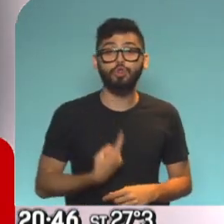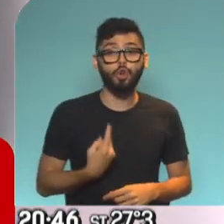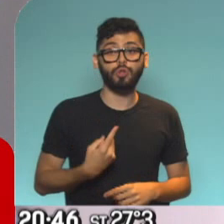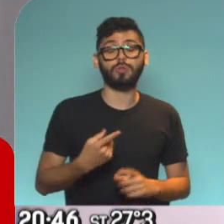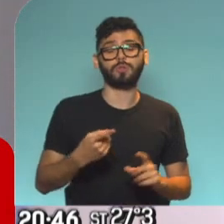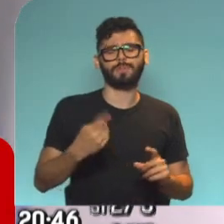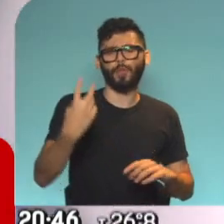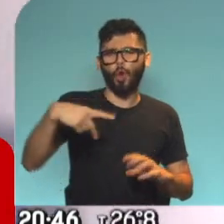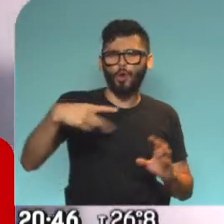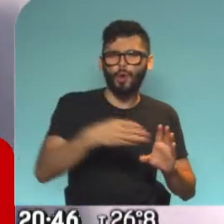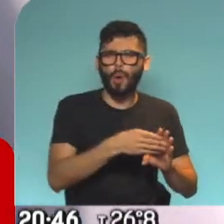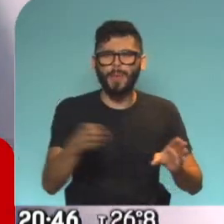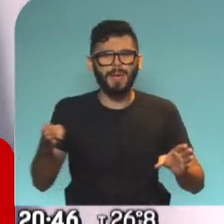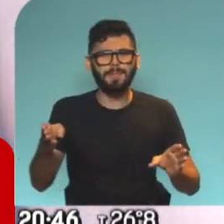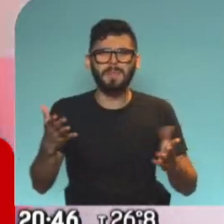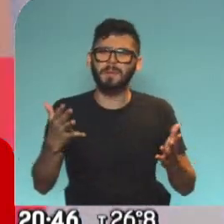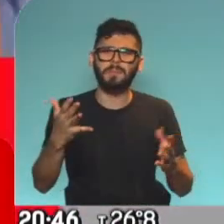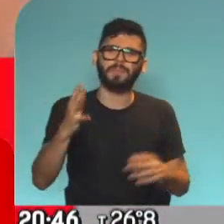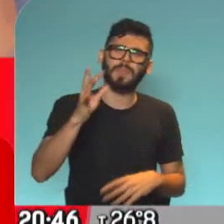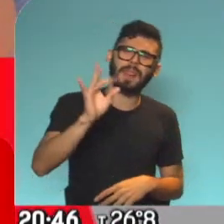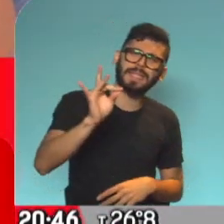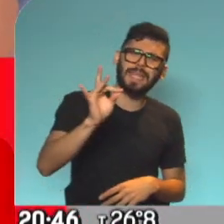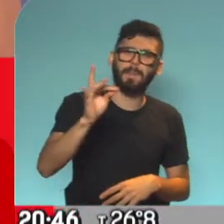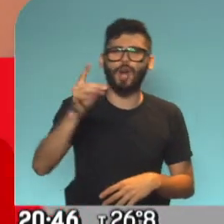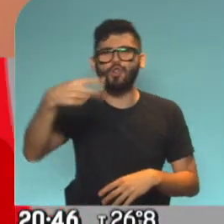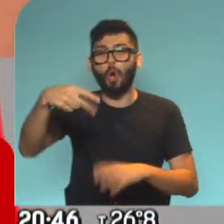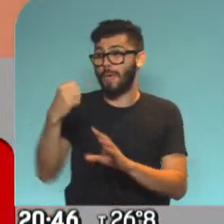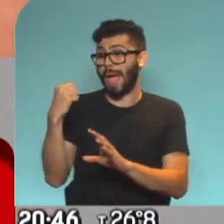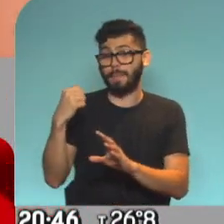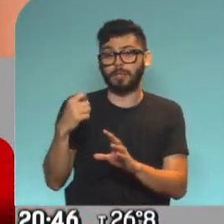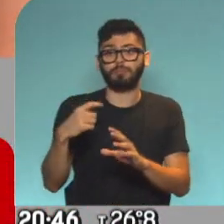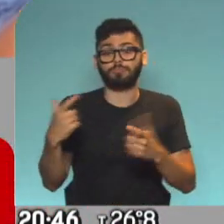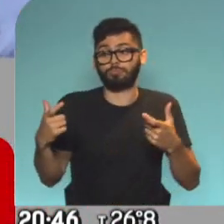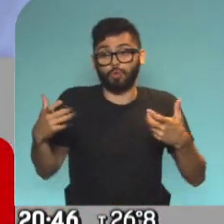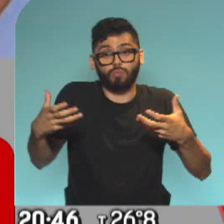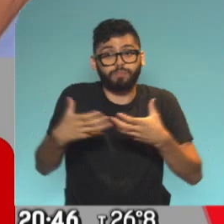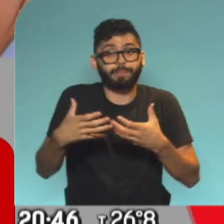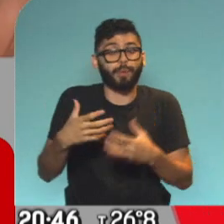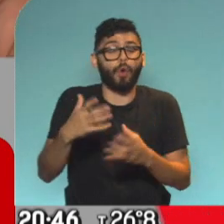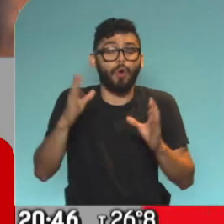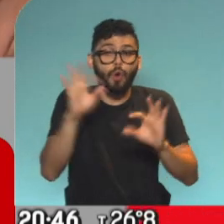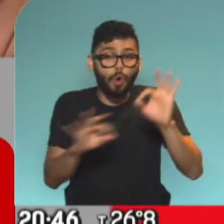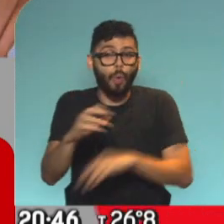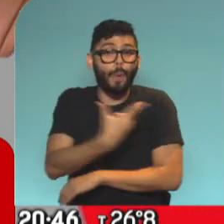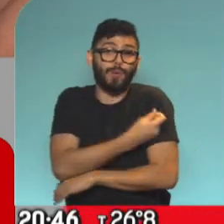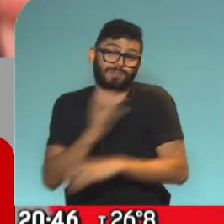durante el mes de noviembre y principios de diciembre terminamos, desde el Comando Nacional de Vacunación, que preside el